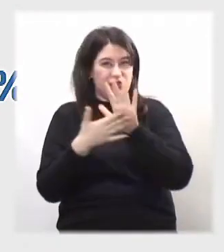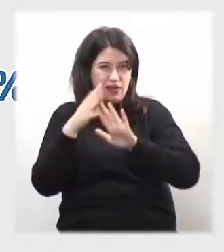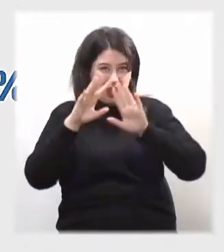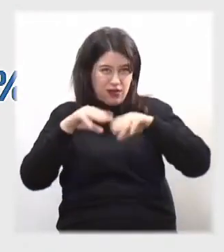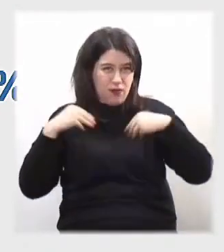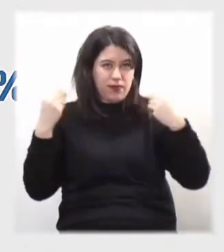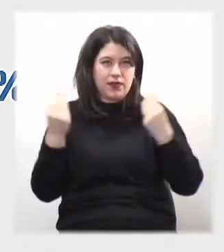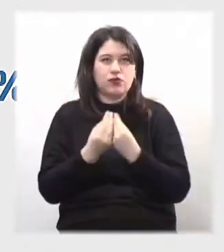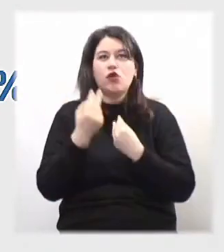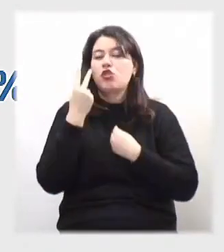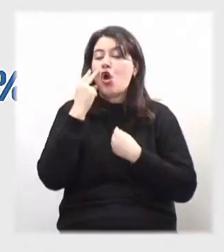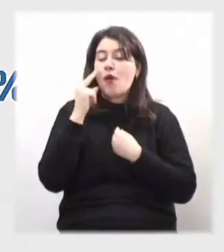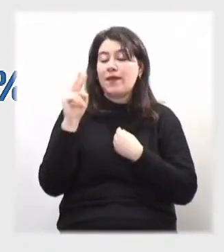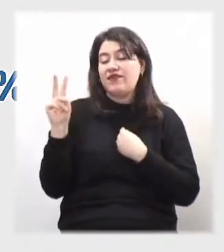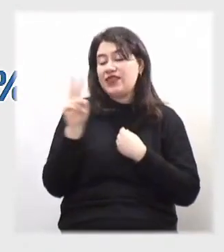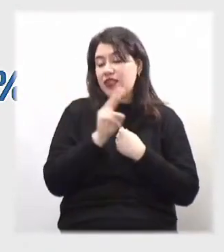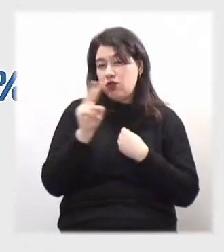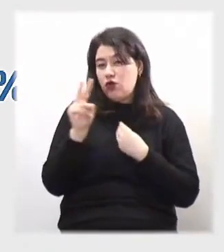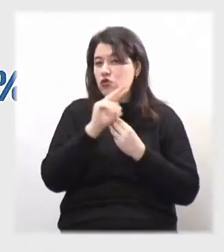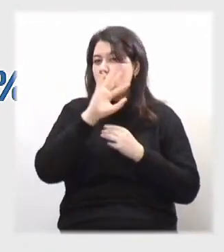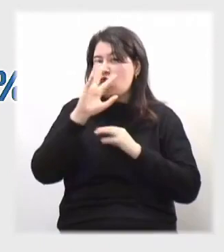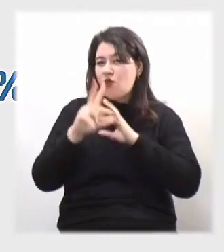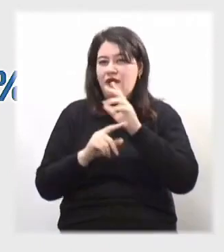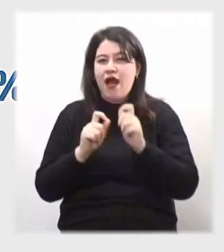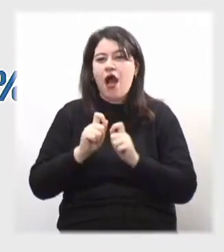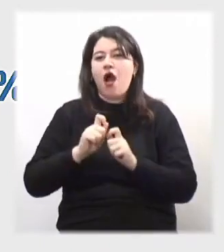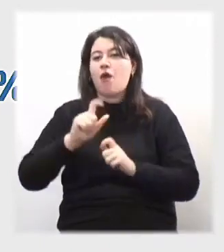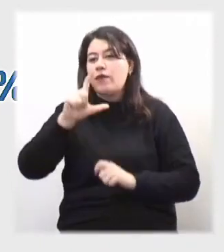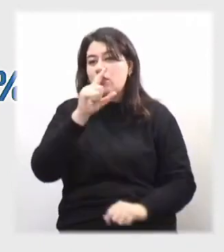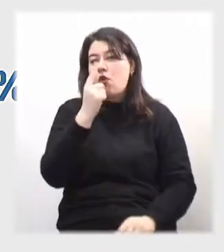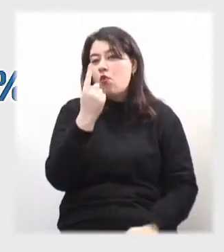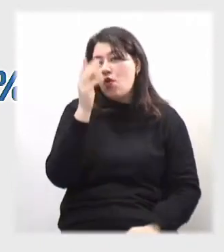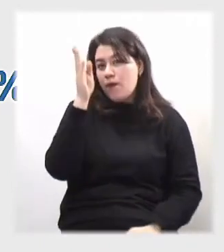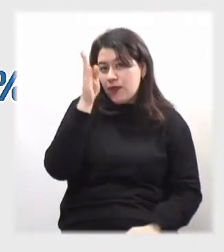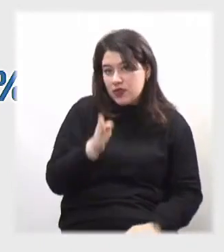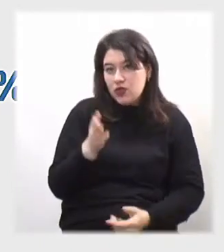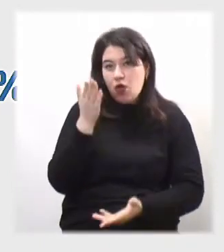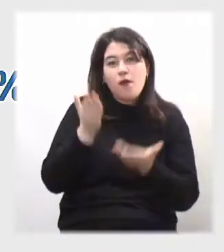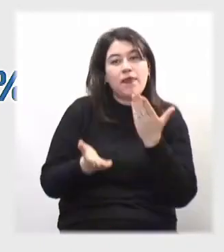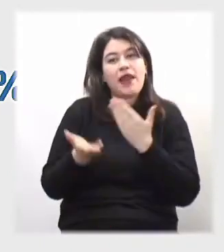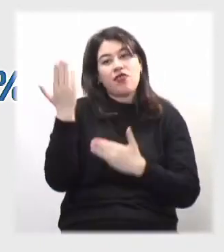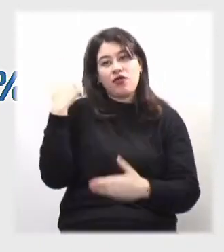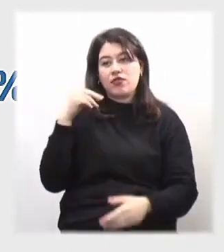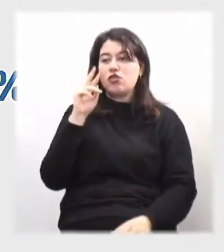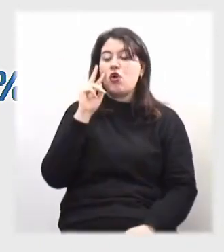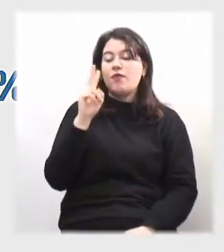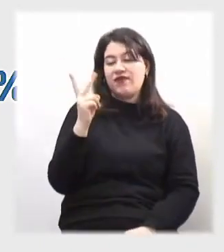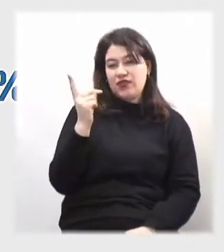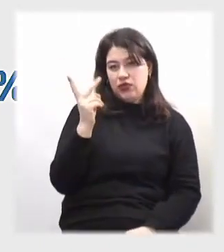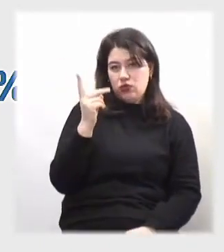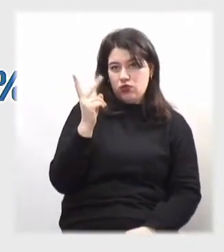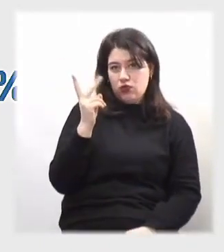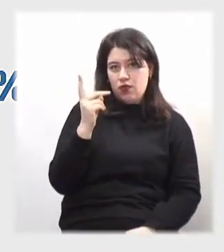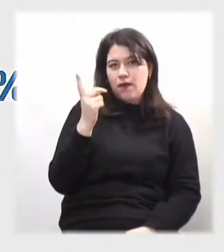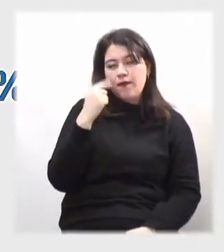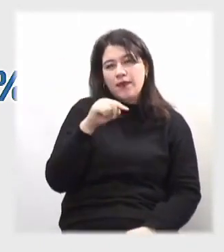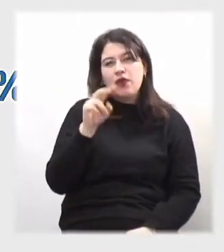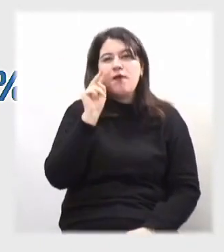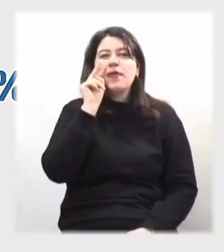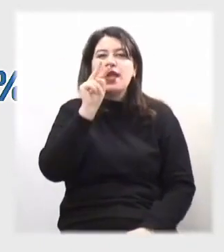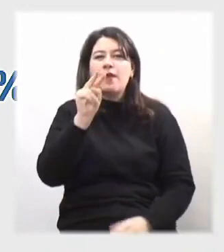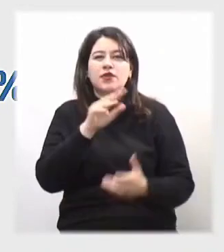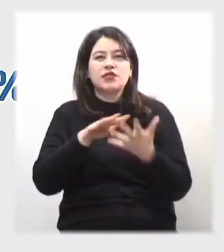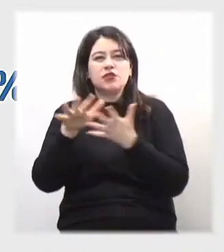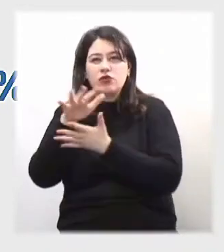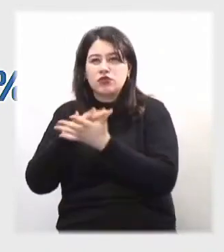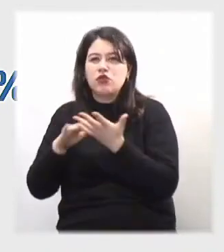en el 2022 los hurtos aumentaron un 1% con respecto al 2021 pero cuando miramos